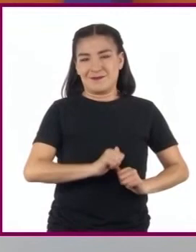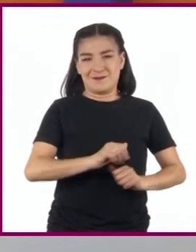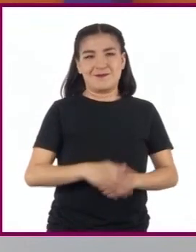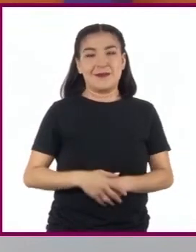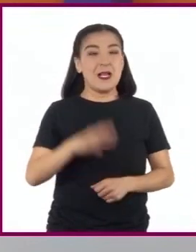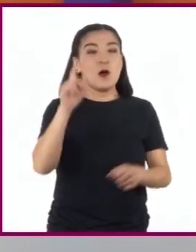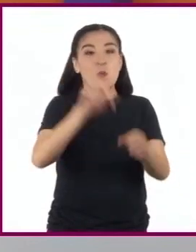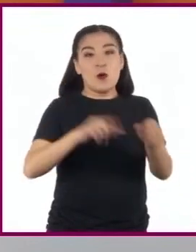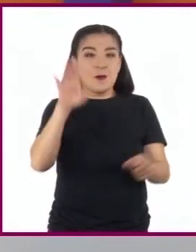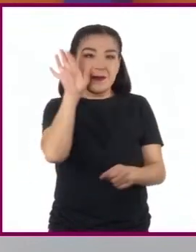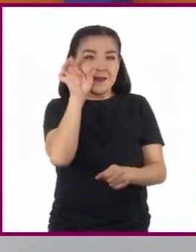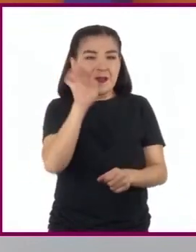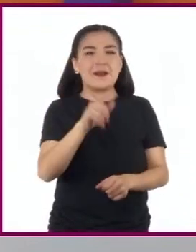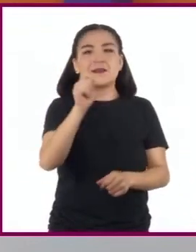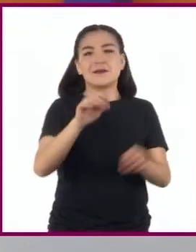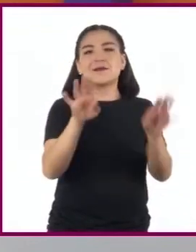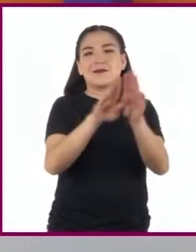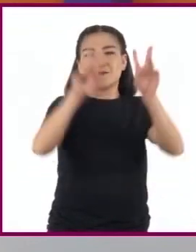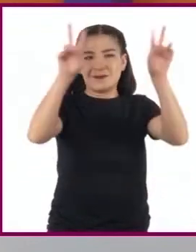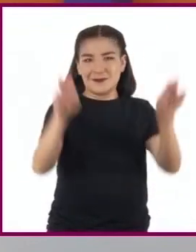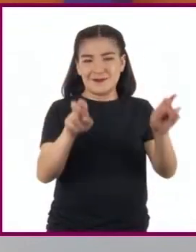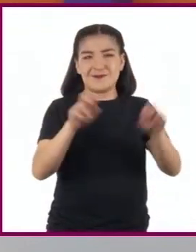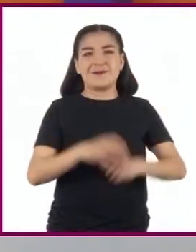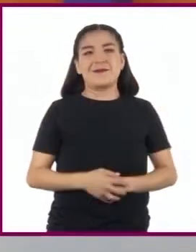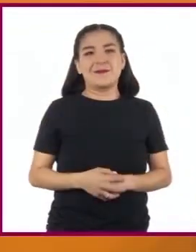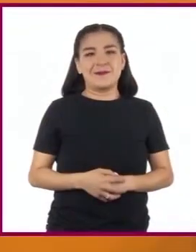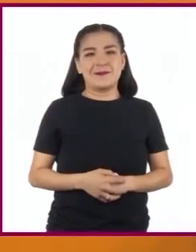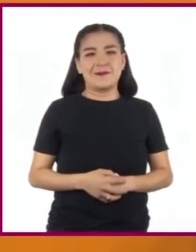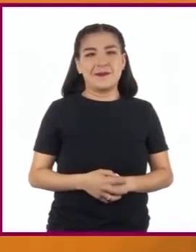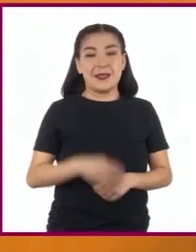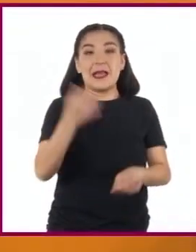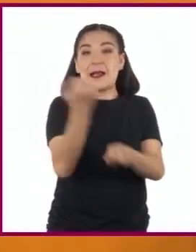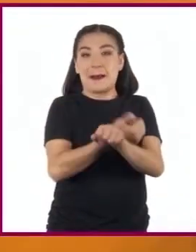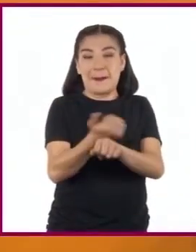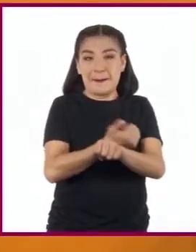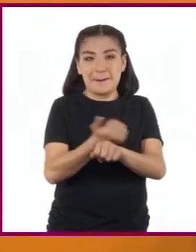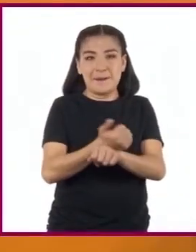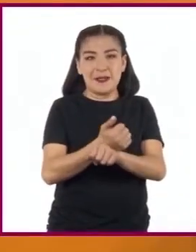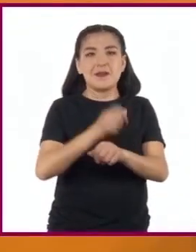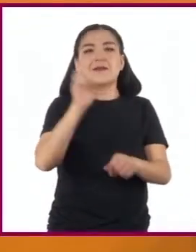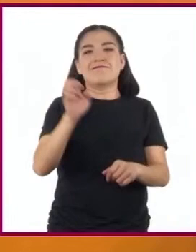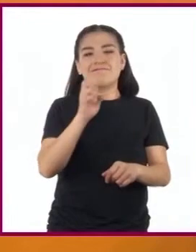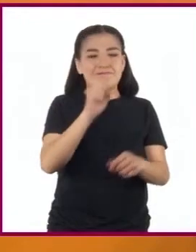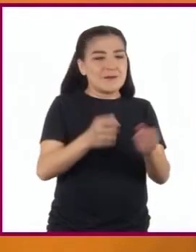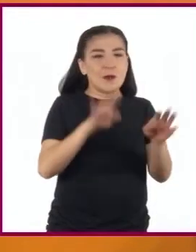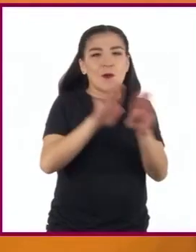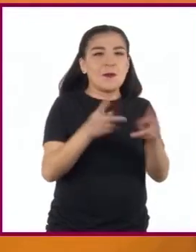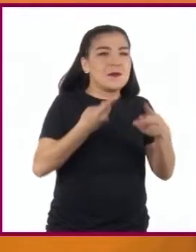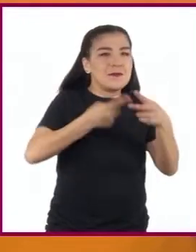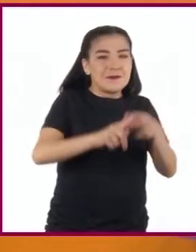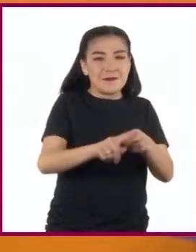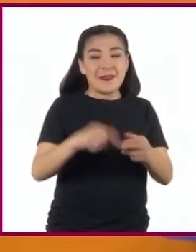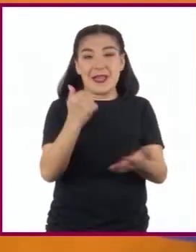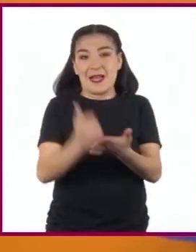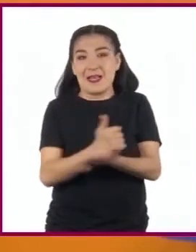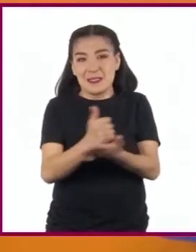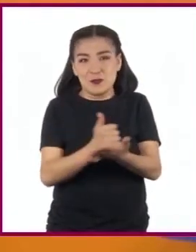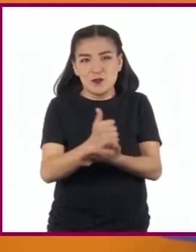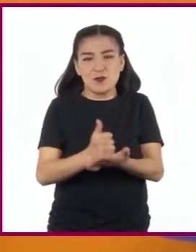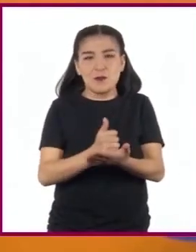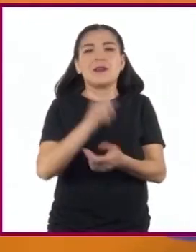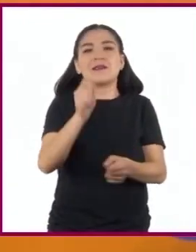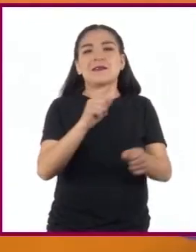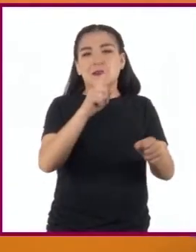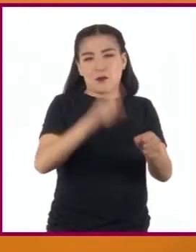Con naranja, el título y subtítulo. Con amarillo, la entrada. Con azul, el cuerpo